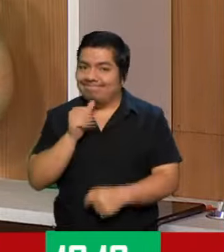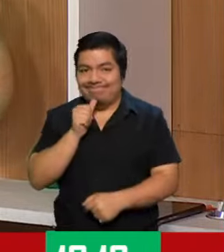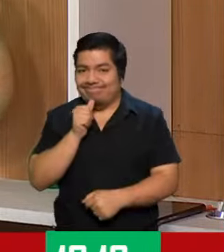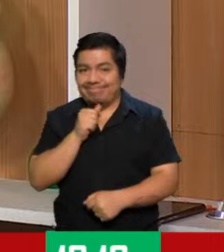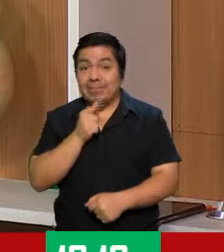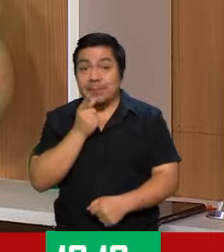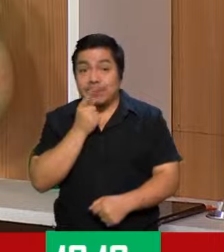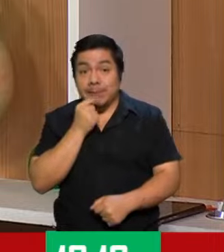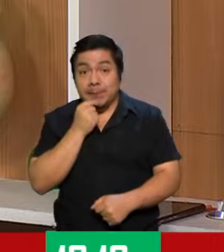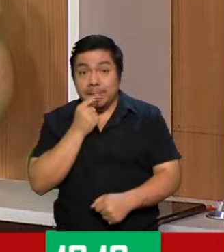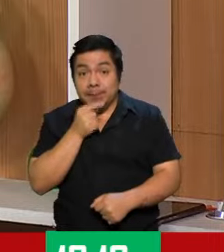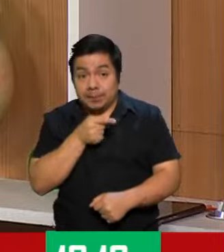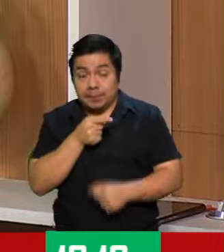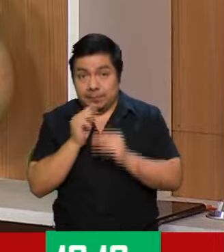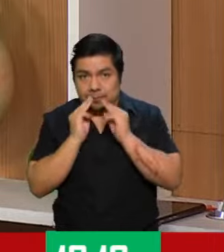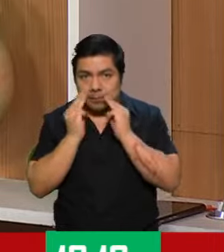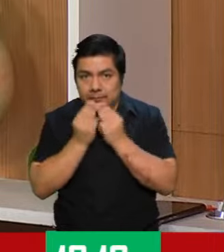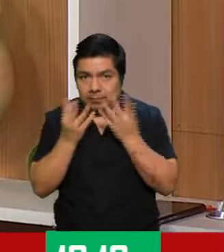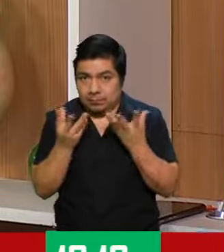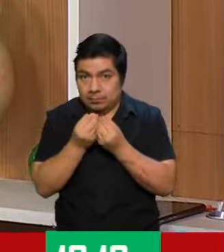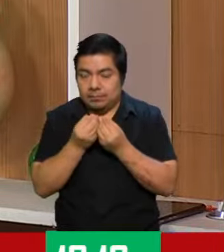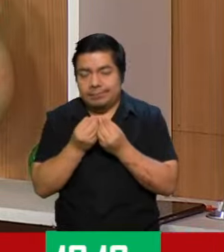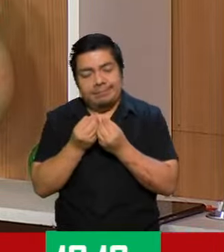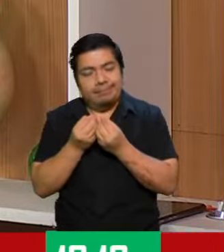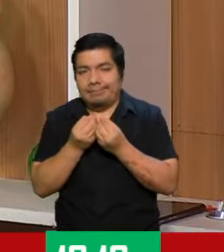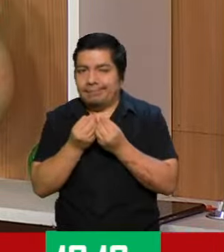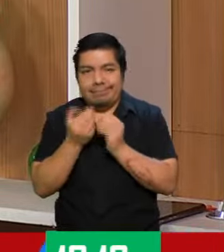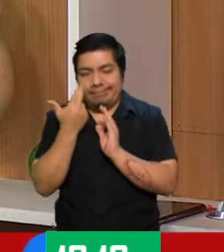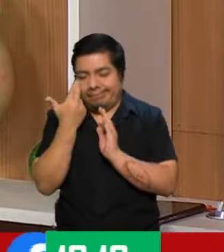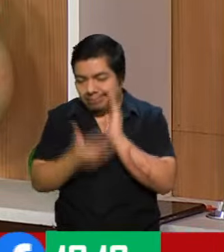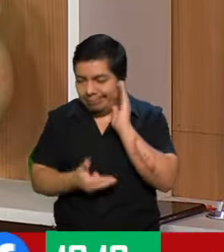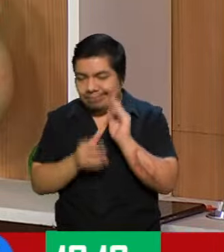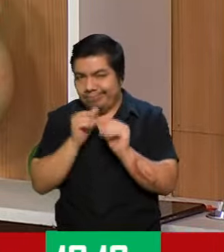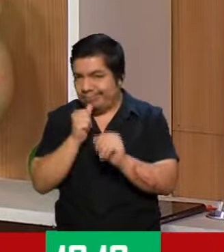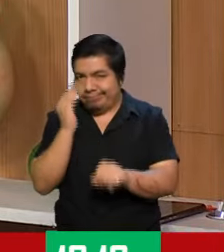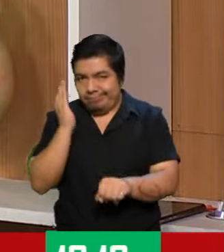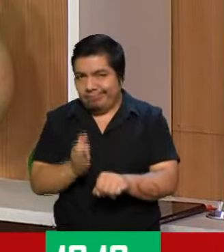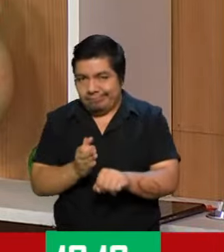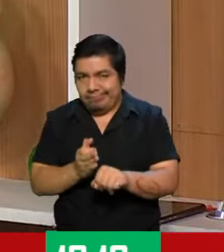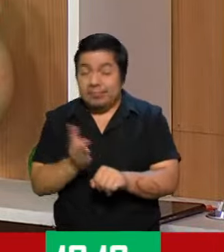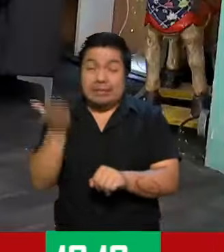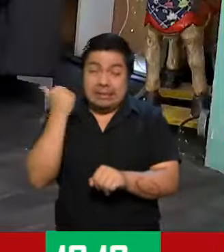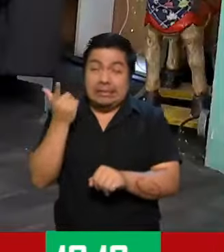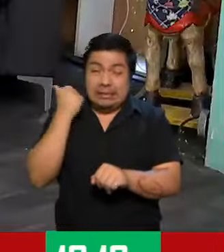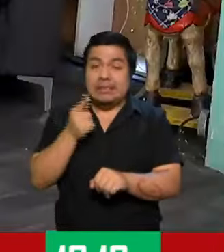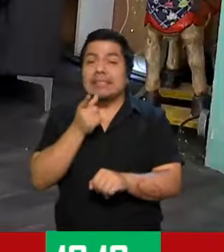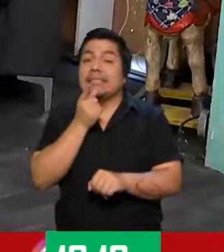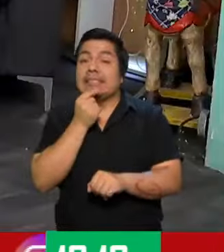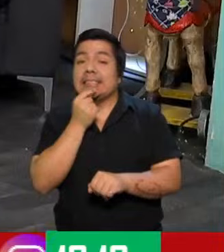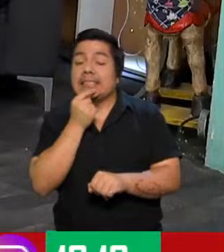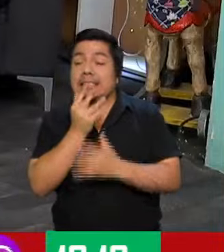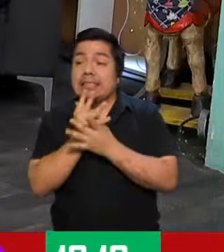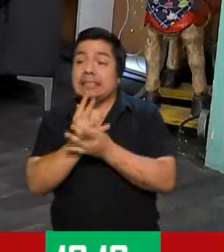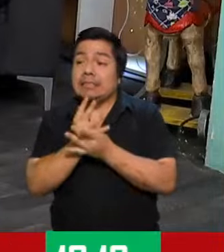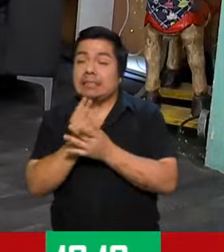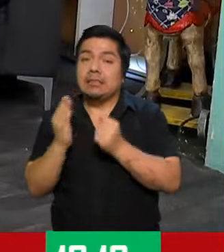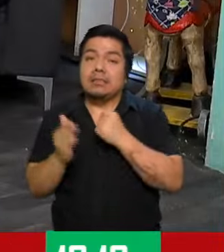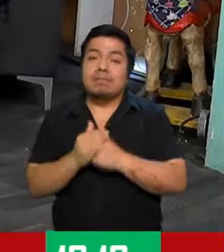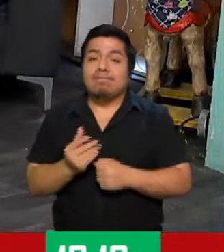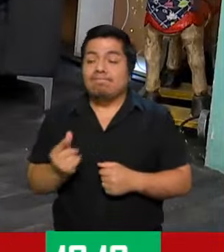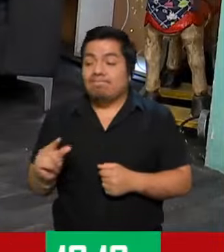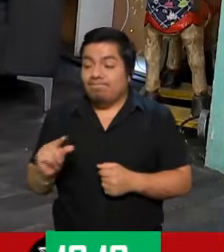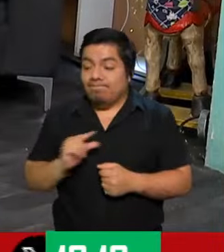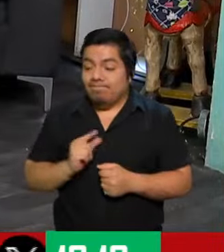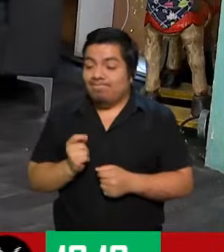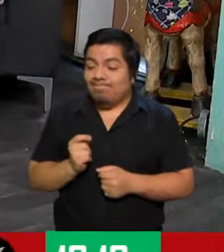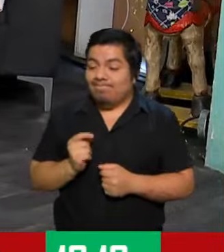que esté involucrado en actividades delictivas es completamente inaceptable. Había miembros de la policía antes que lo hacían pues porque se ganaba muy poco